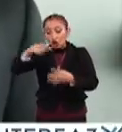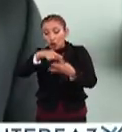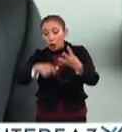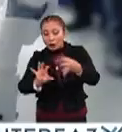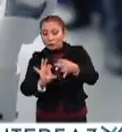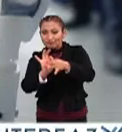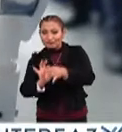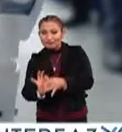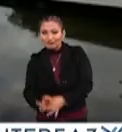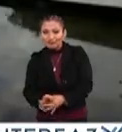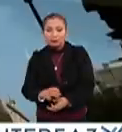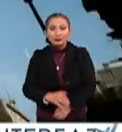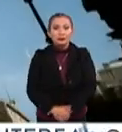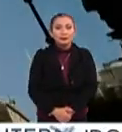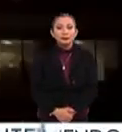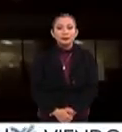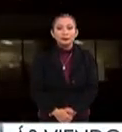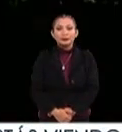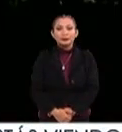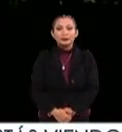4 se desarrollen.